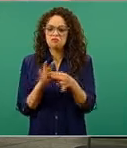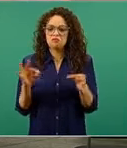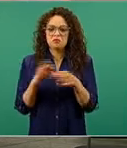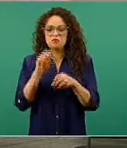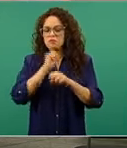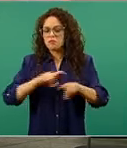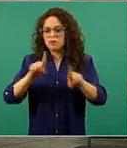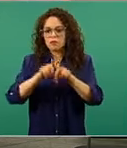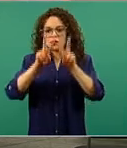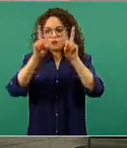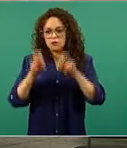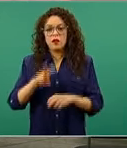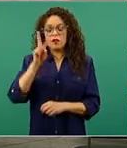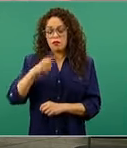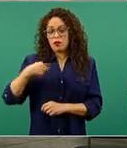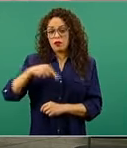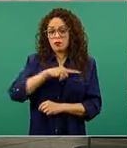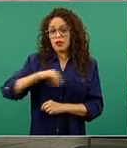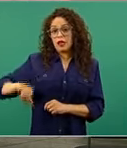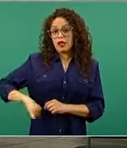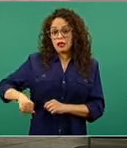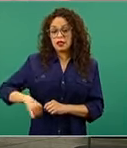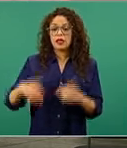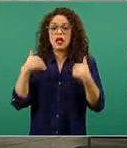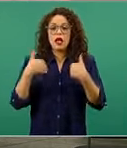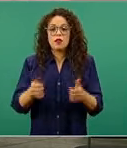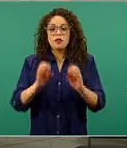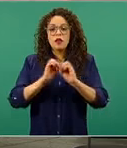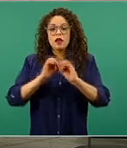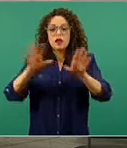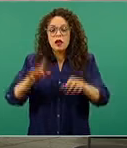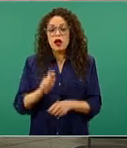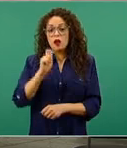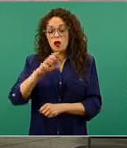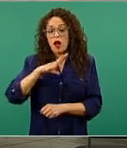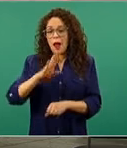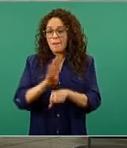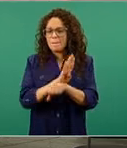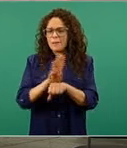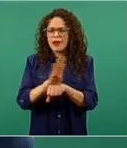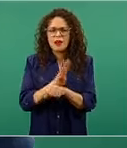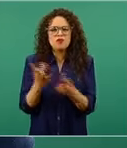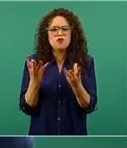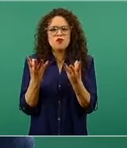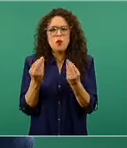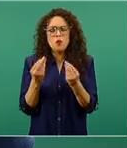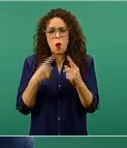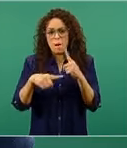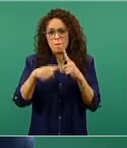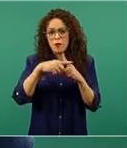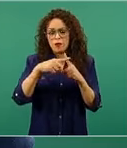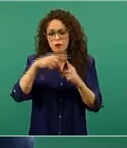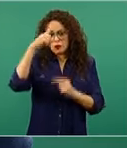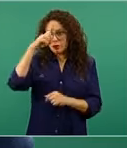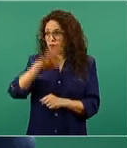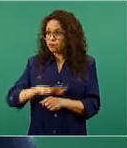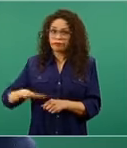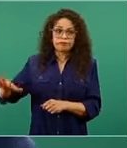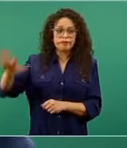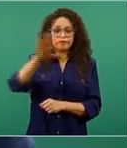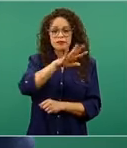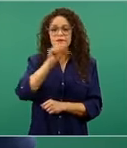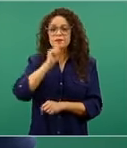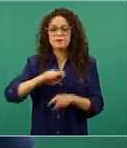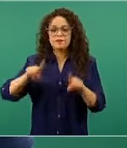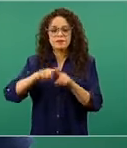claro las motivaciones de esto, el enorme beneficio que representa para nuestra población. Como decía la doctora